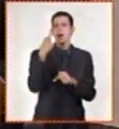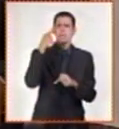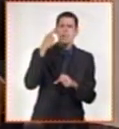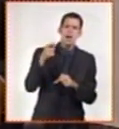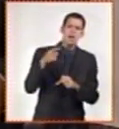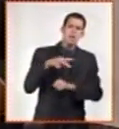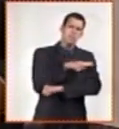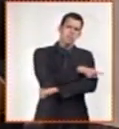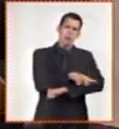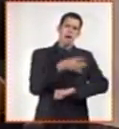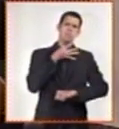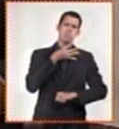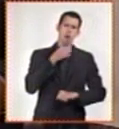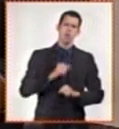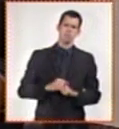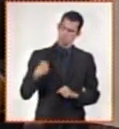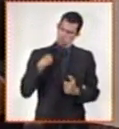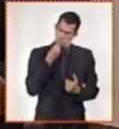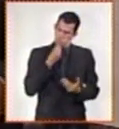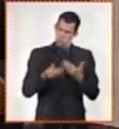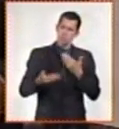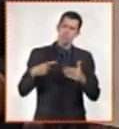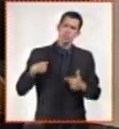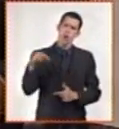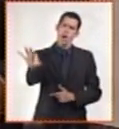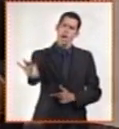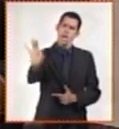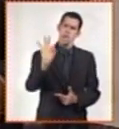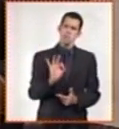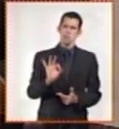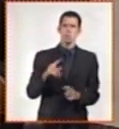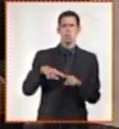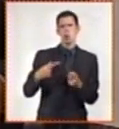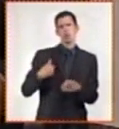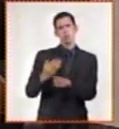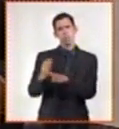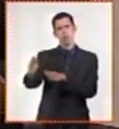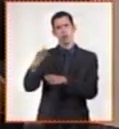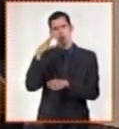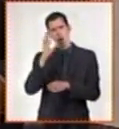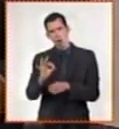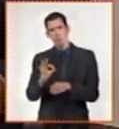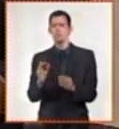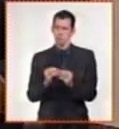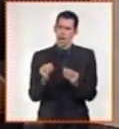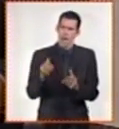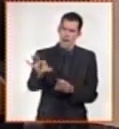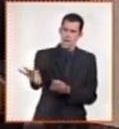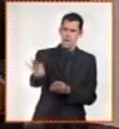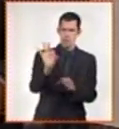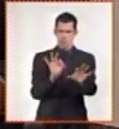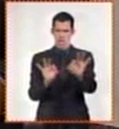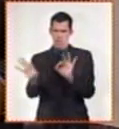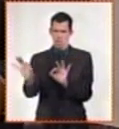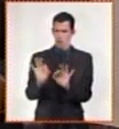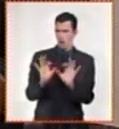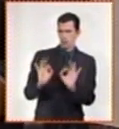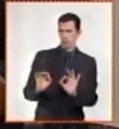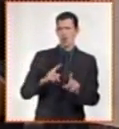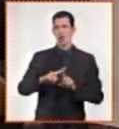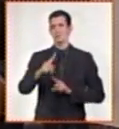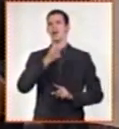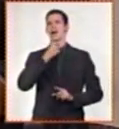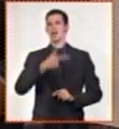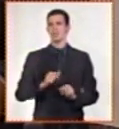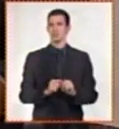y países en desarrollo a asistir a la reunión de ministros de Asuntos Exteriores bajo este marco. En